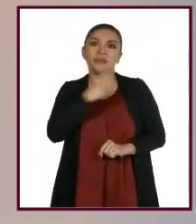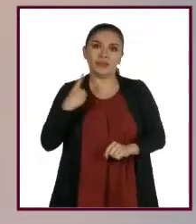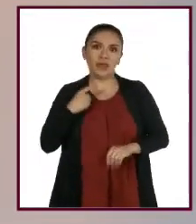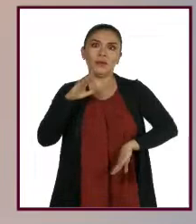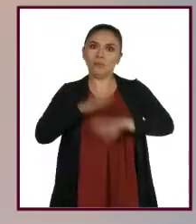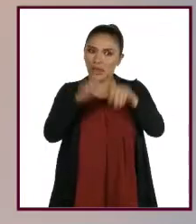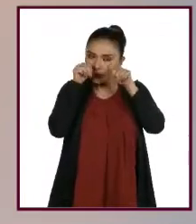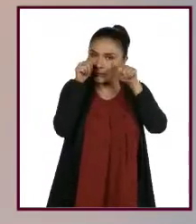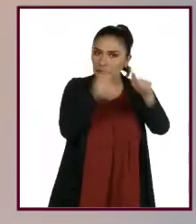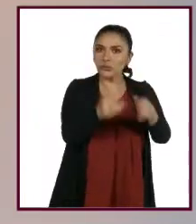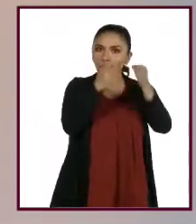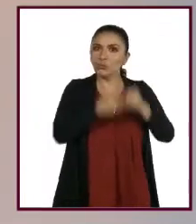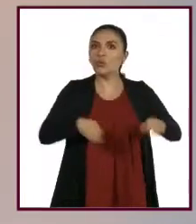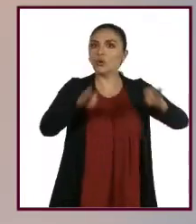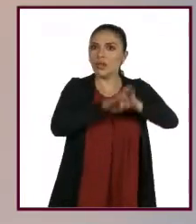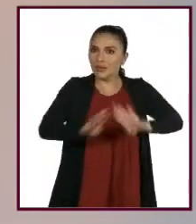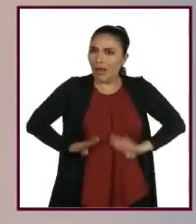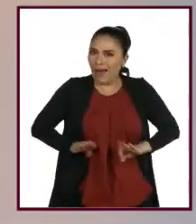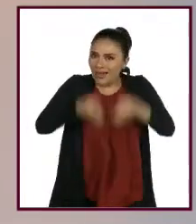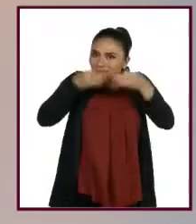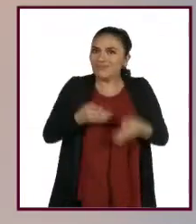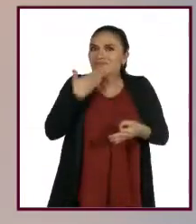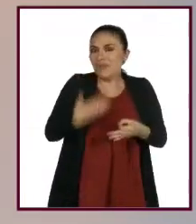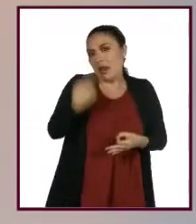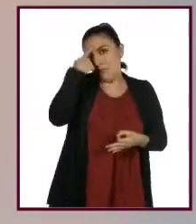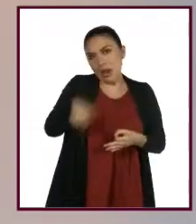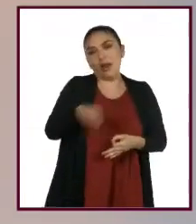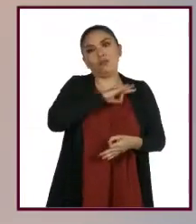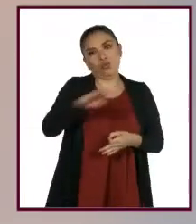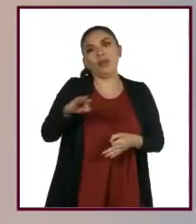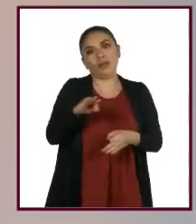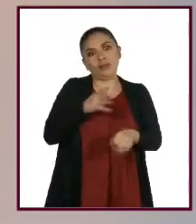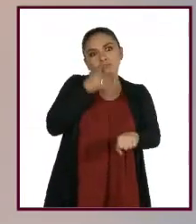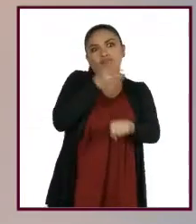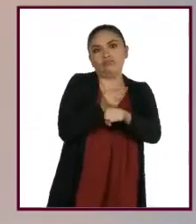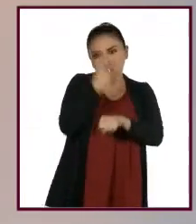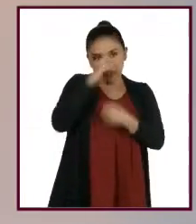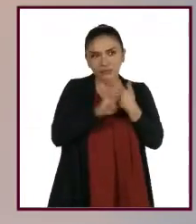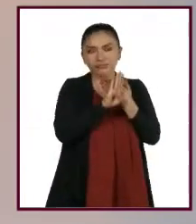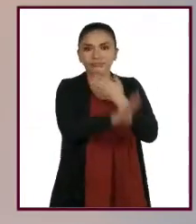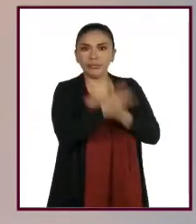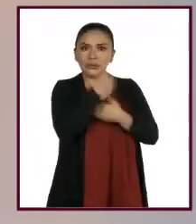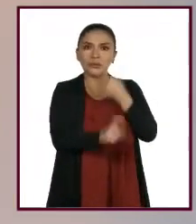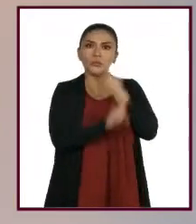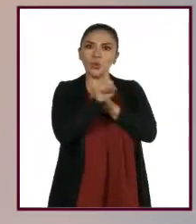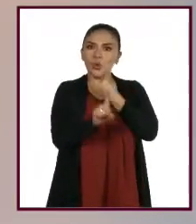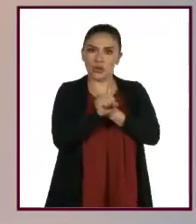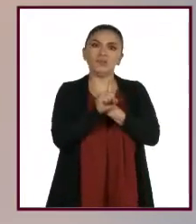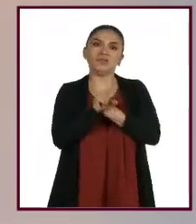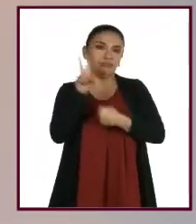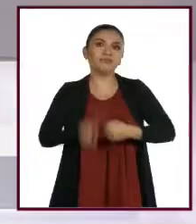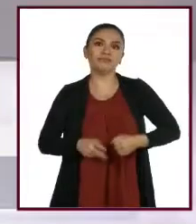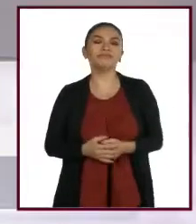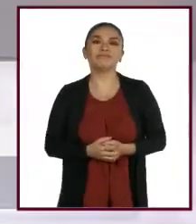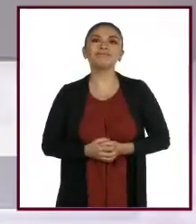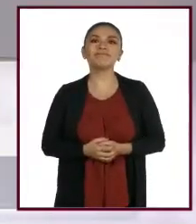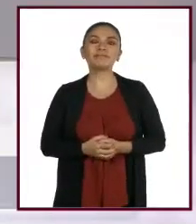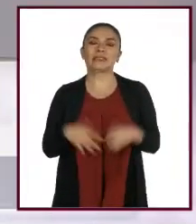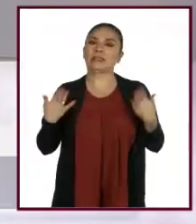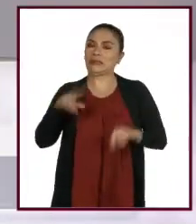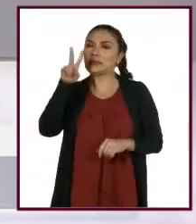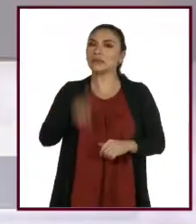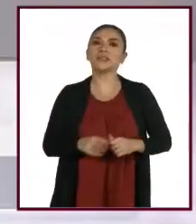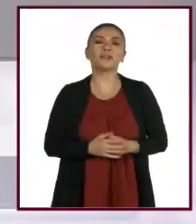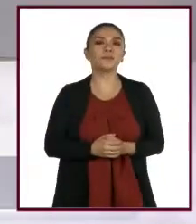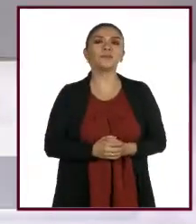la importancia adecuada para que podamos empezar a prevenir este problema de salud pública. Sin duda,